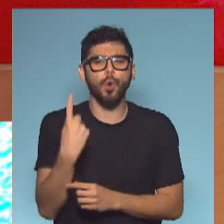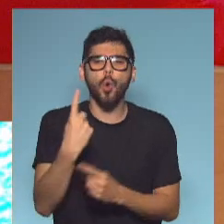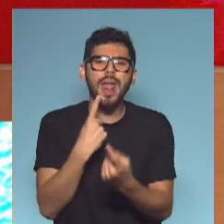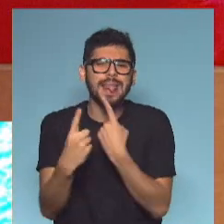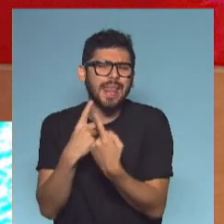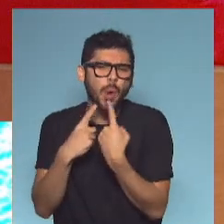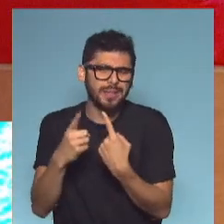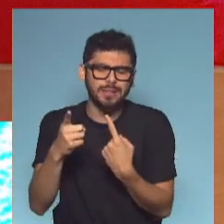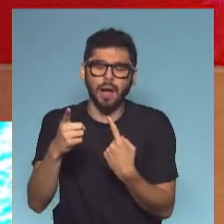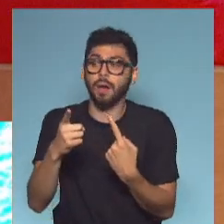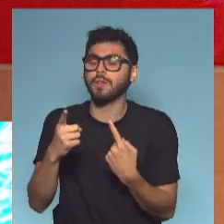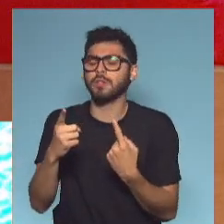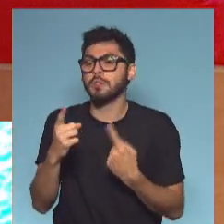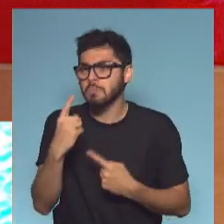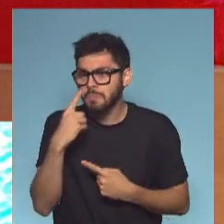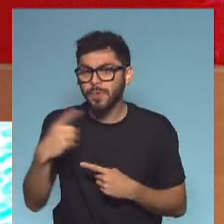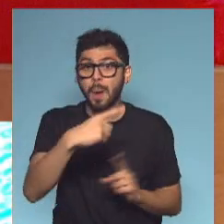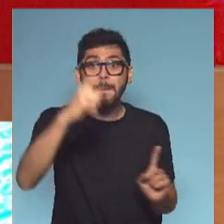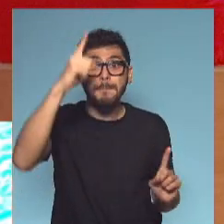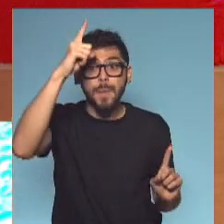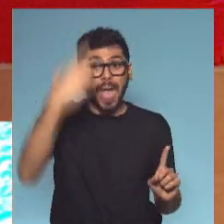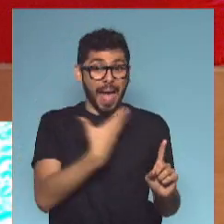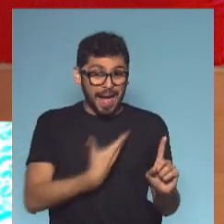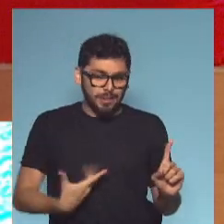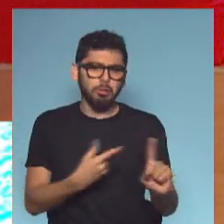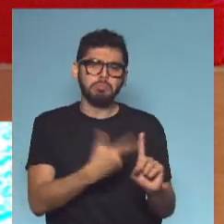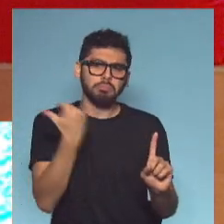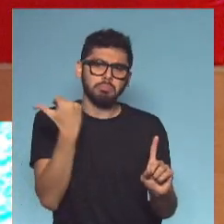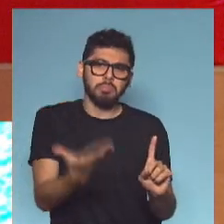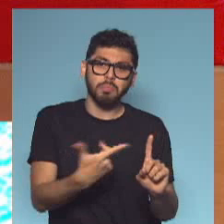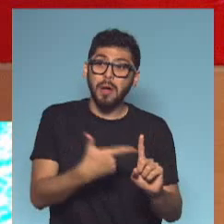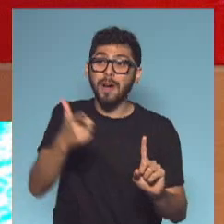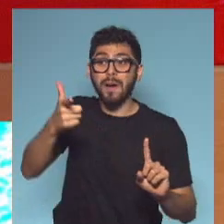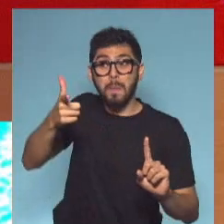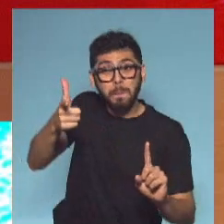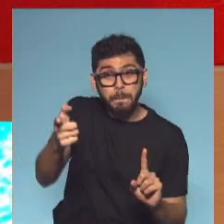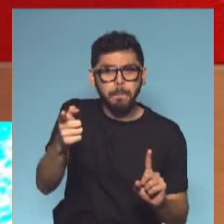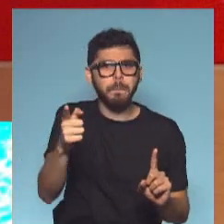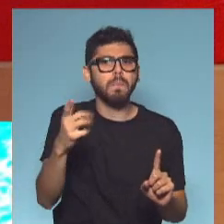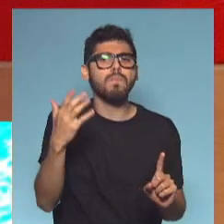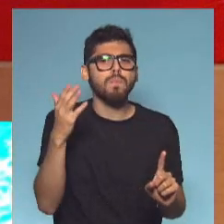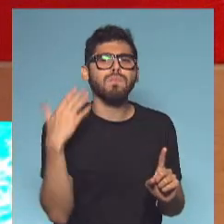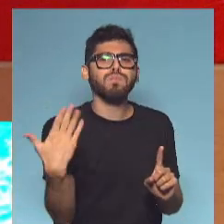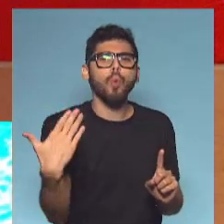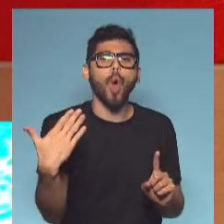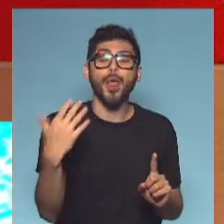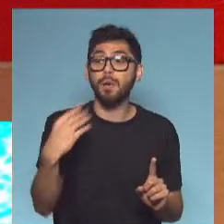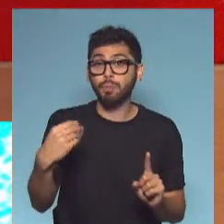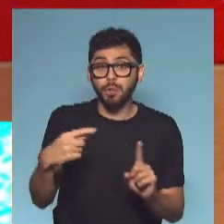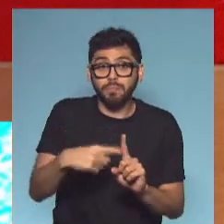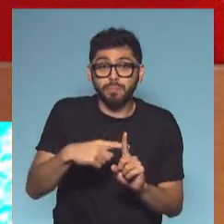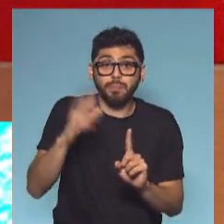decían justamente que la policía está habilitada por el Estado a matar con armas de fuego porque supuestamente sale a defenderse, a